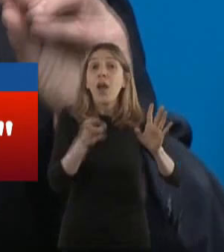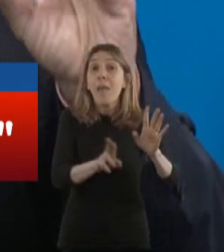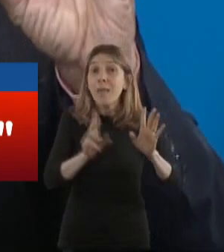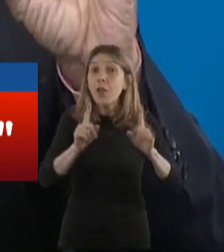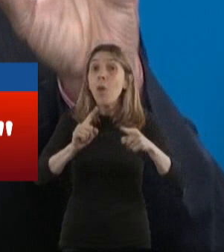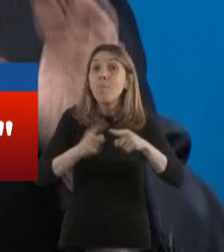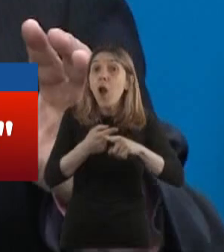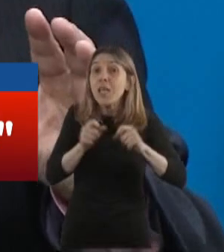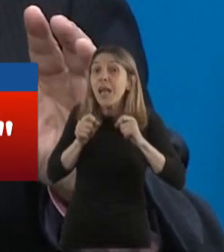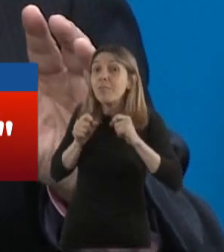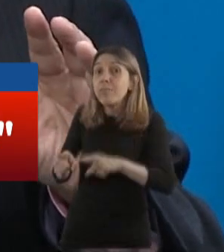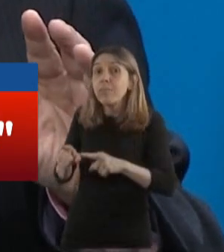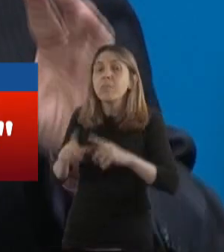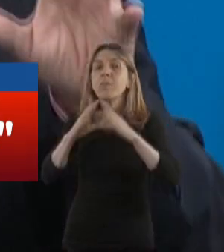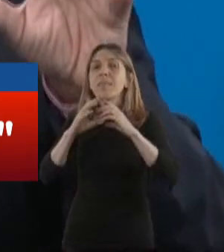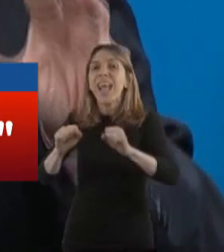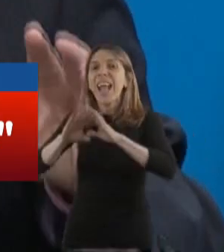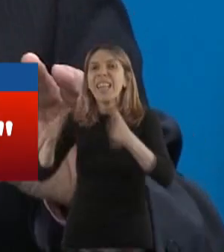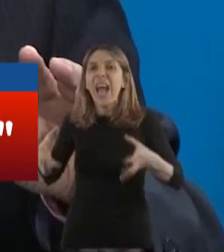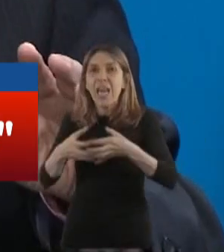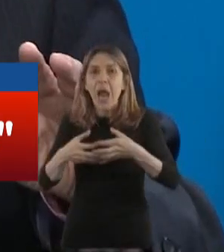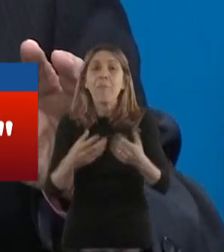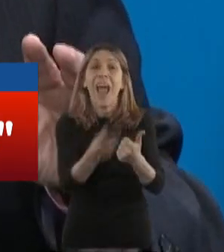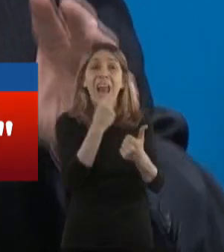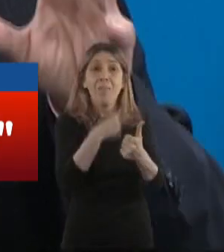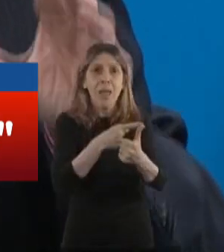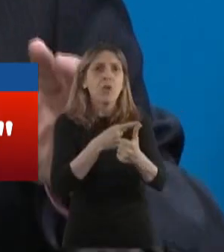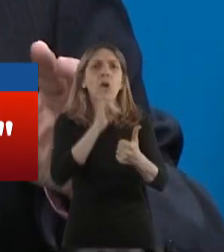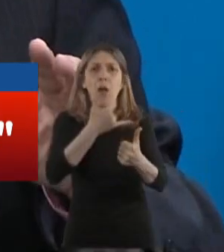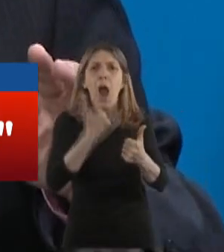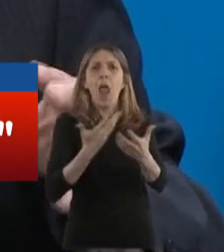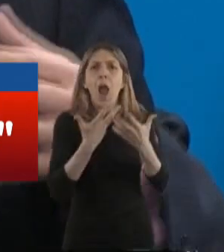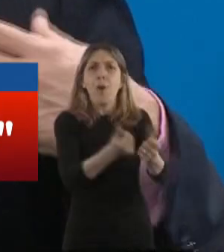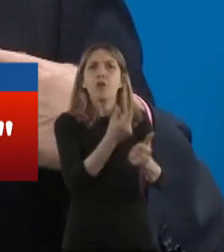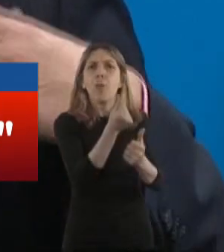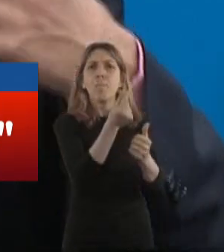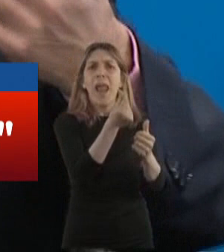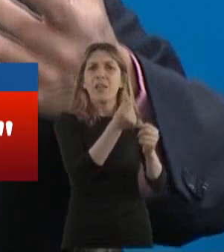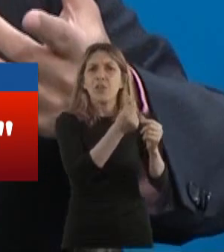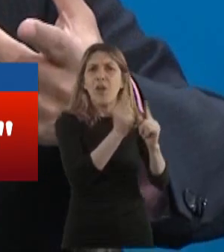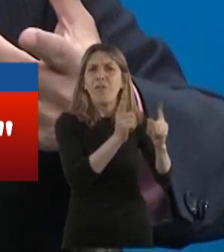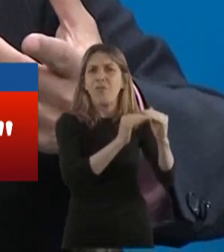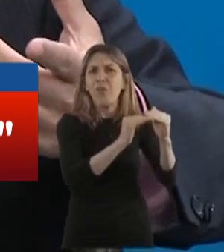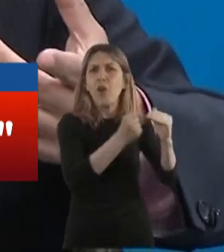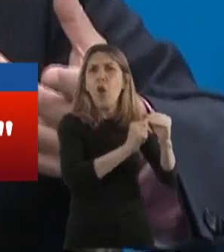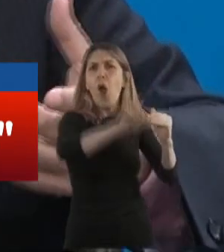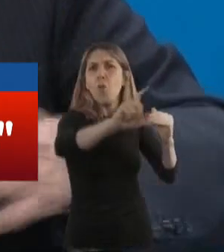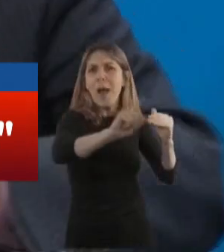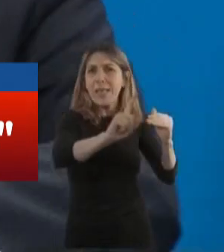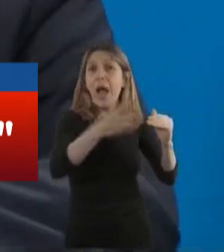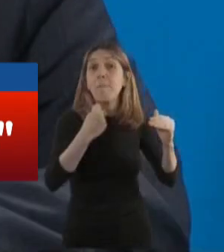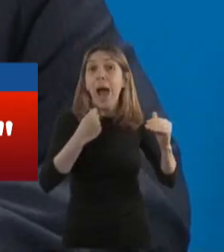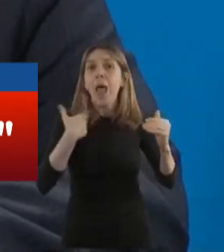Secretaría. Consumos esenciales garantidos para asegurar una buena expansión de la economía en la salida